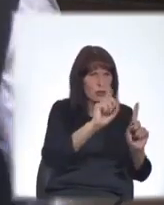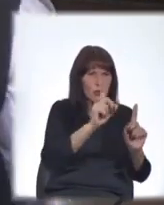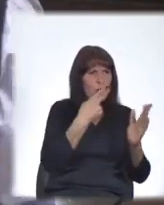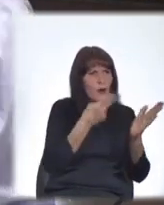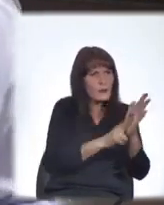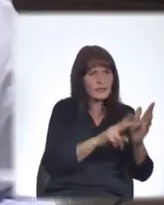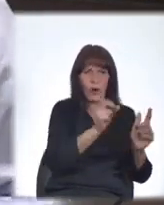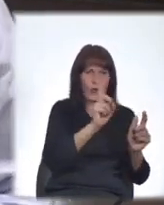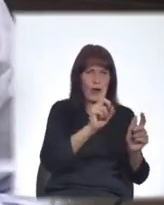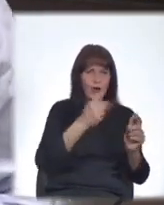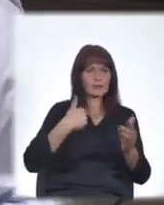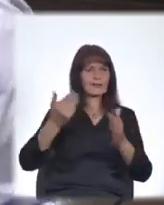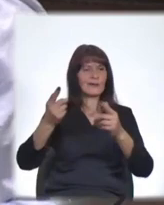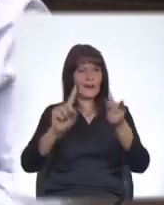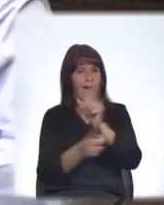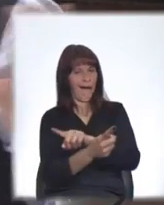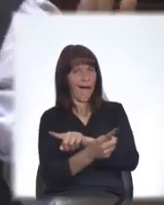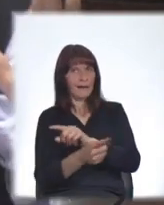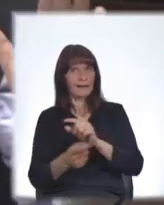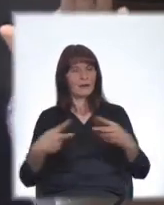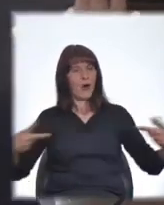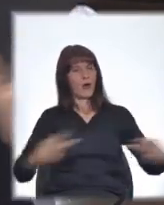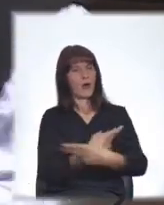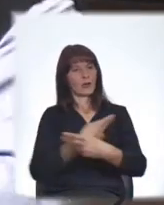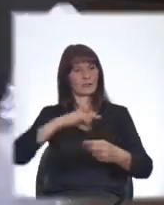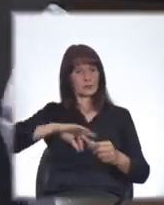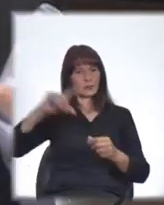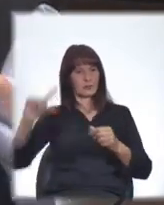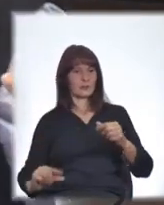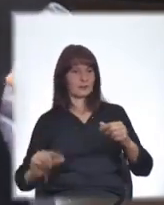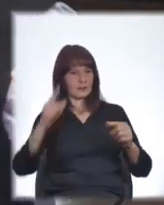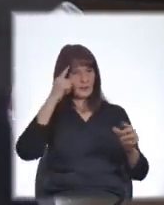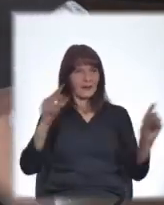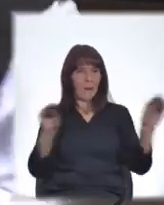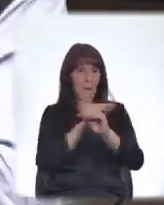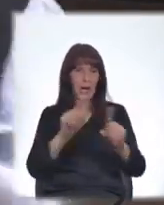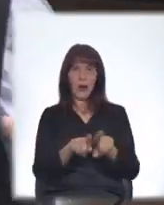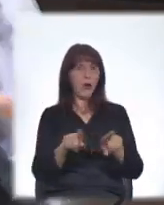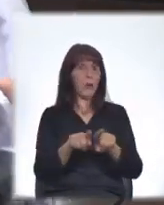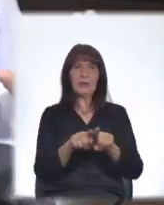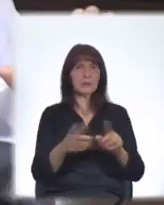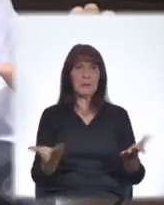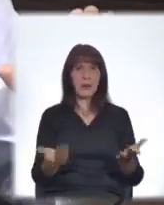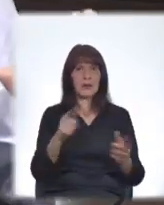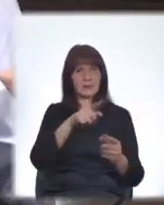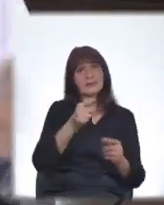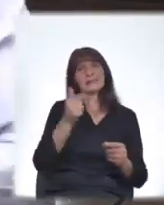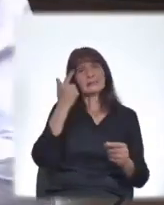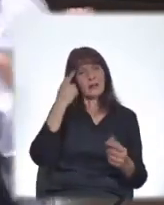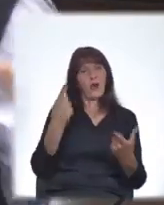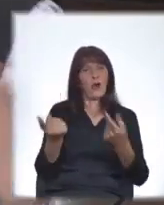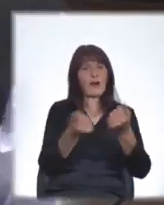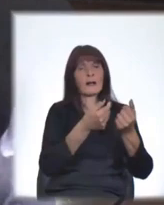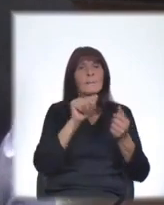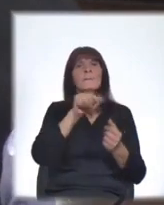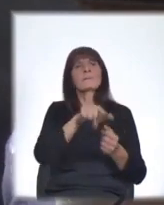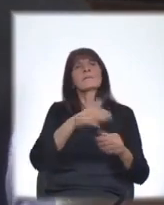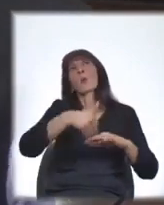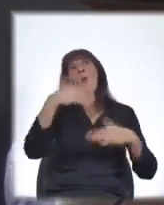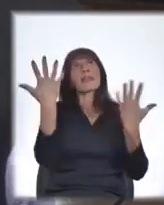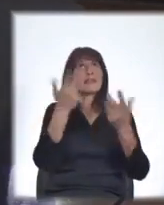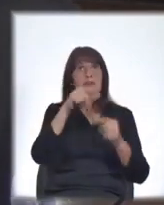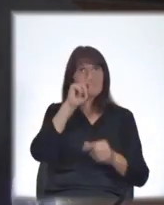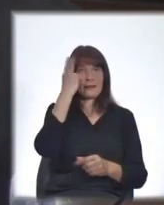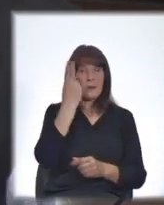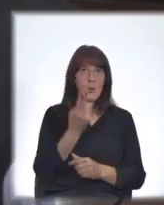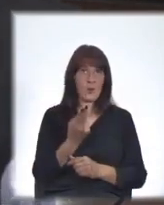achicaron derecho, recortando el salario, lisa y llanamente, teniendo menos capacidad de compra cualquiera de los uruguayos. Y